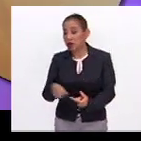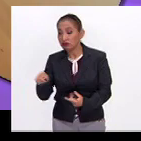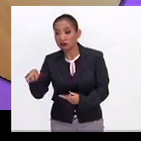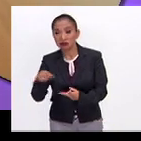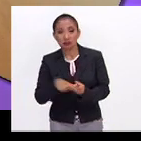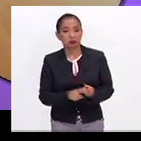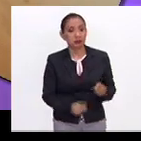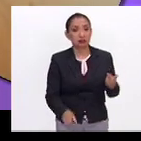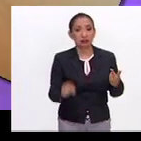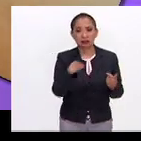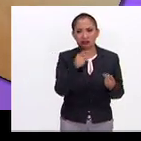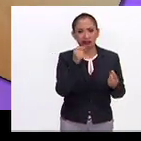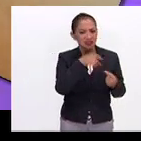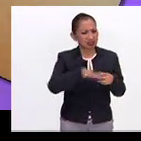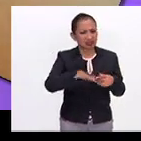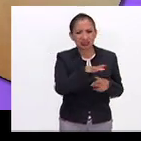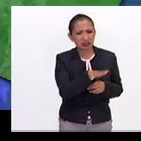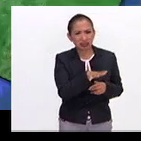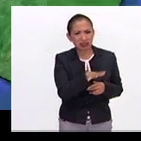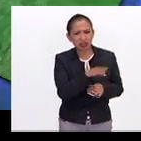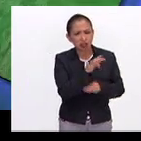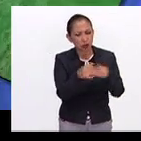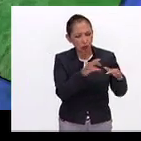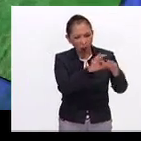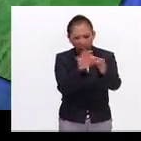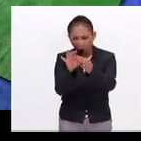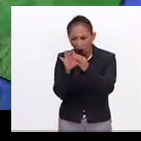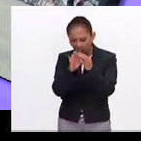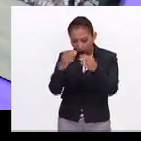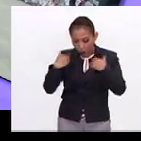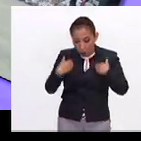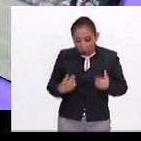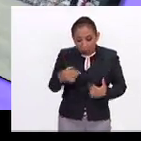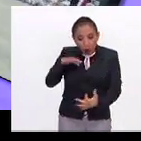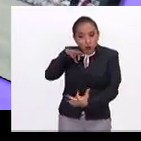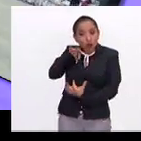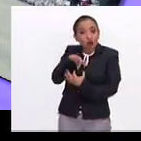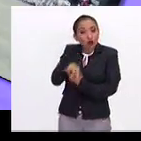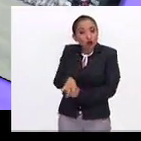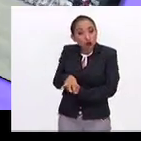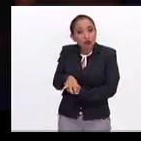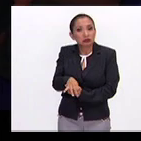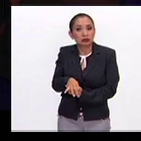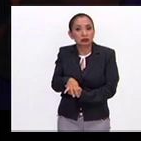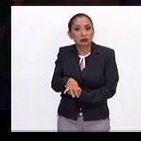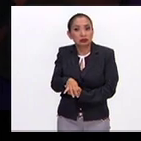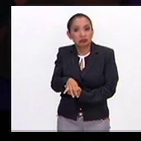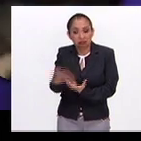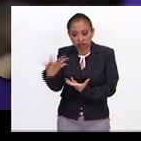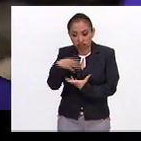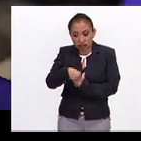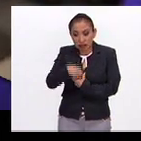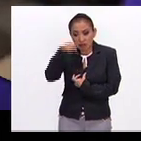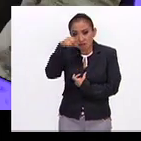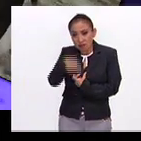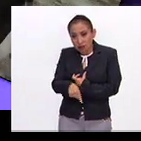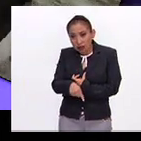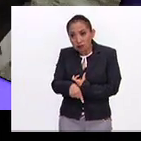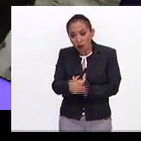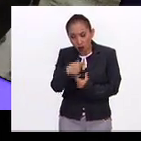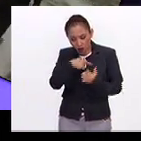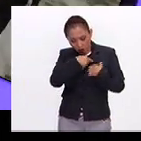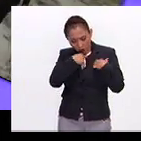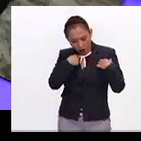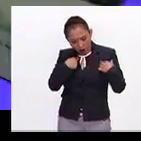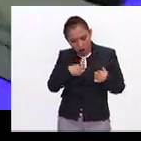pobreza o lo que sea, todo está relacionado a nuestra humanidad. Y en el fondo de nuestro